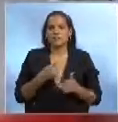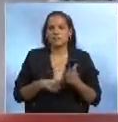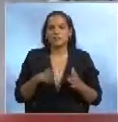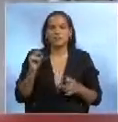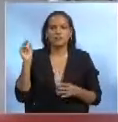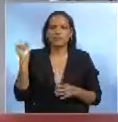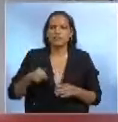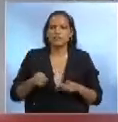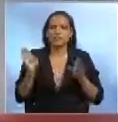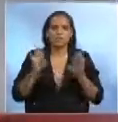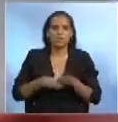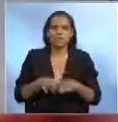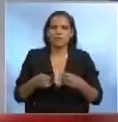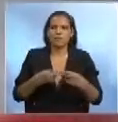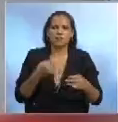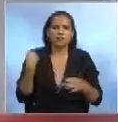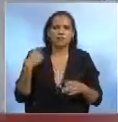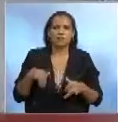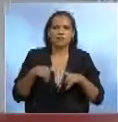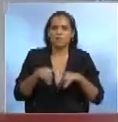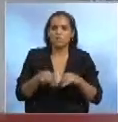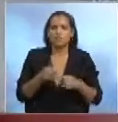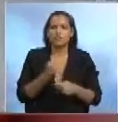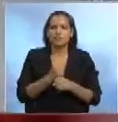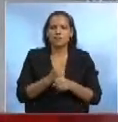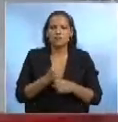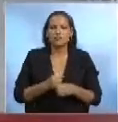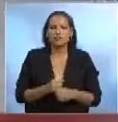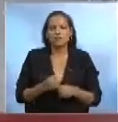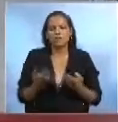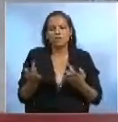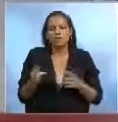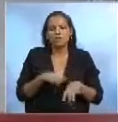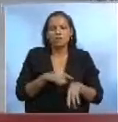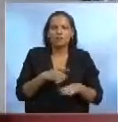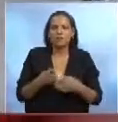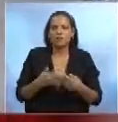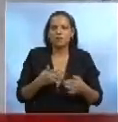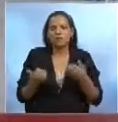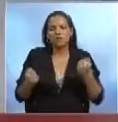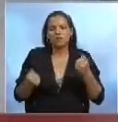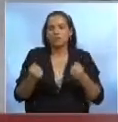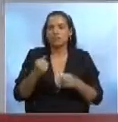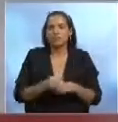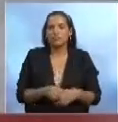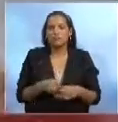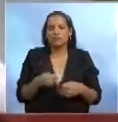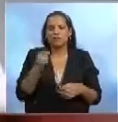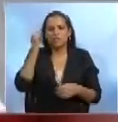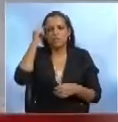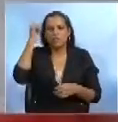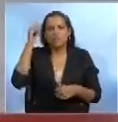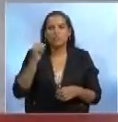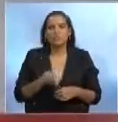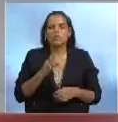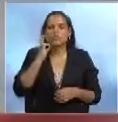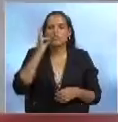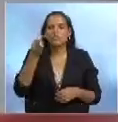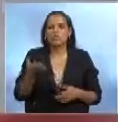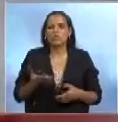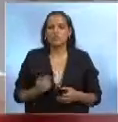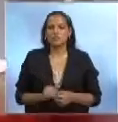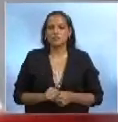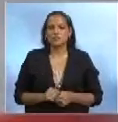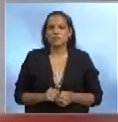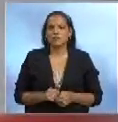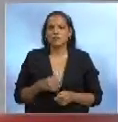que no pueden parar la obra, que tenemos que la ciudadanía aguantar el tráfico, el esto. Entonces le digo, y pensemos al más allá.